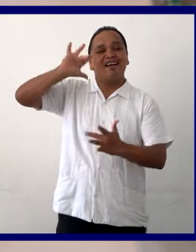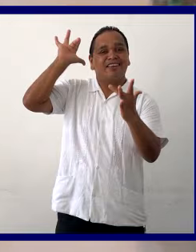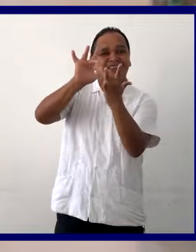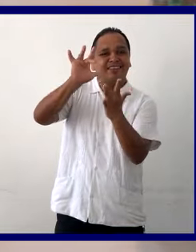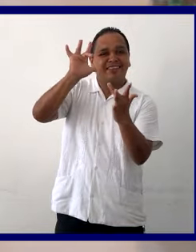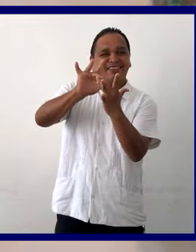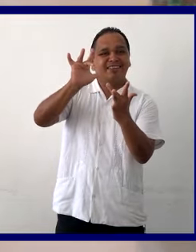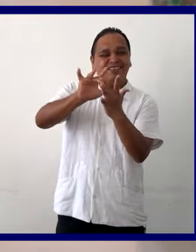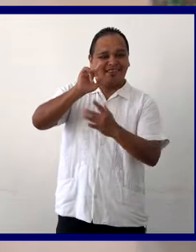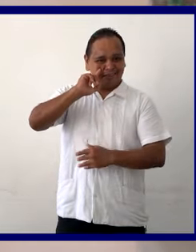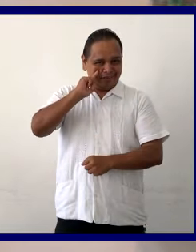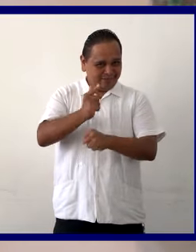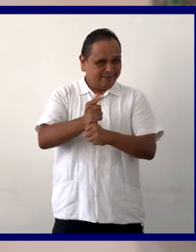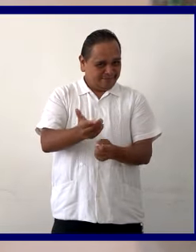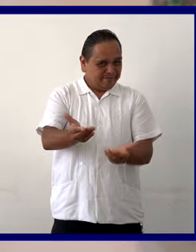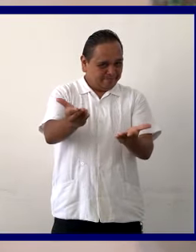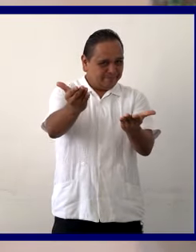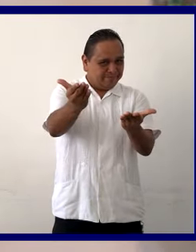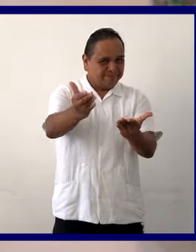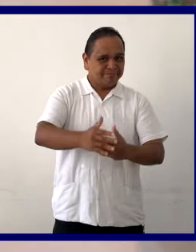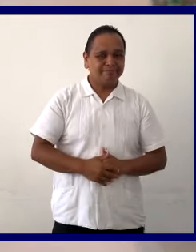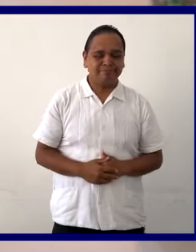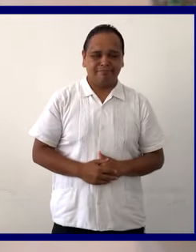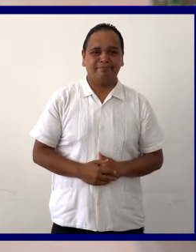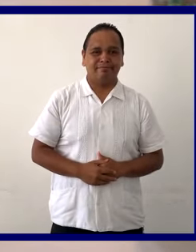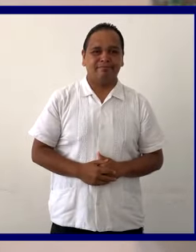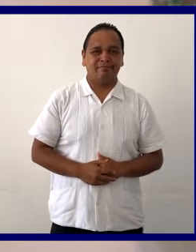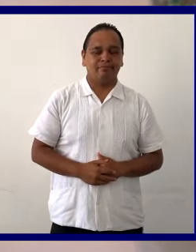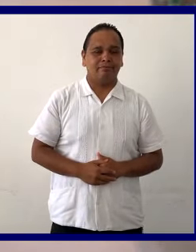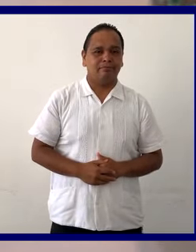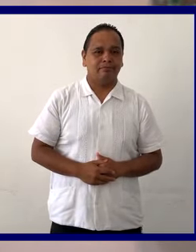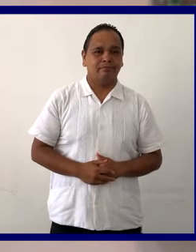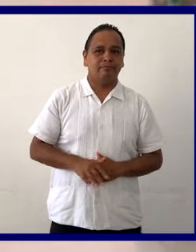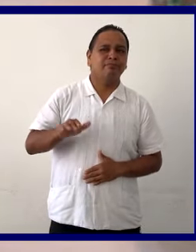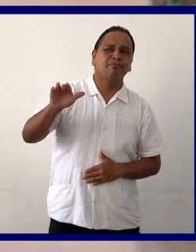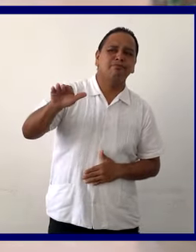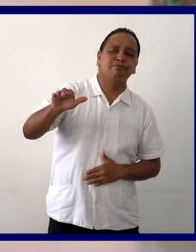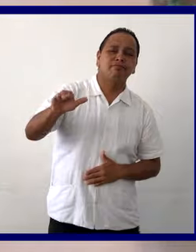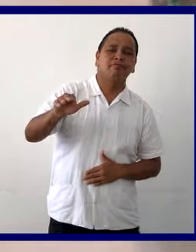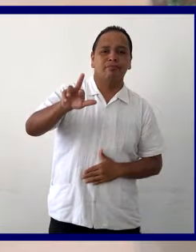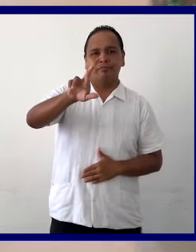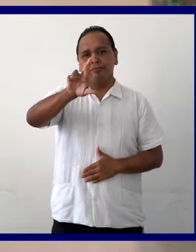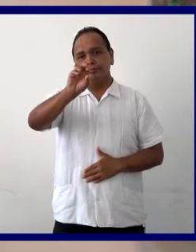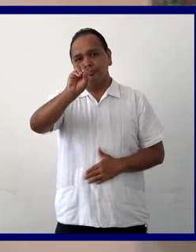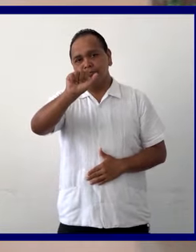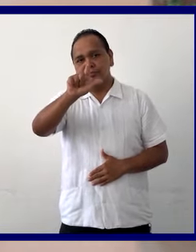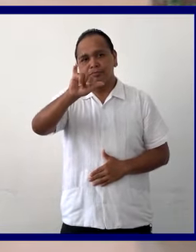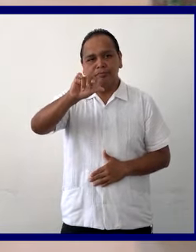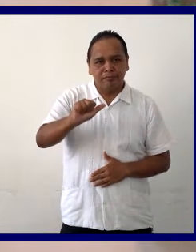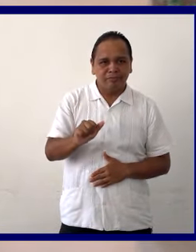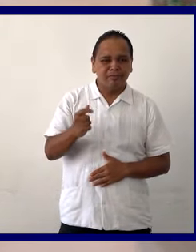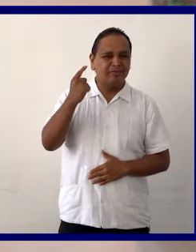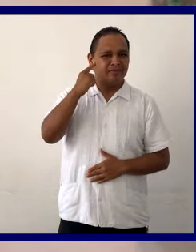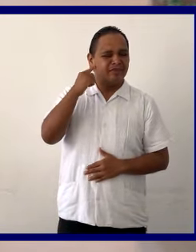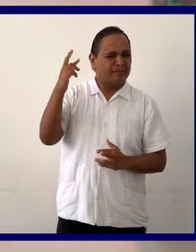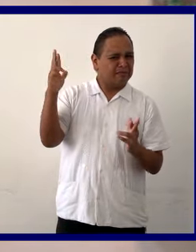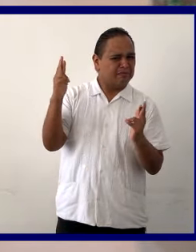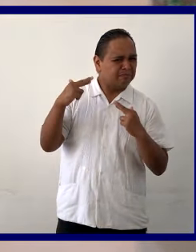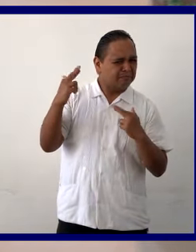satélite. Vamos con ella. Bueno, Rosalía, ¿me escuchas? No, está fallando la